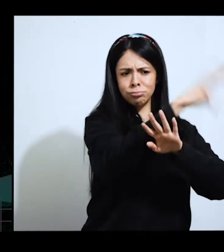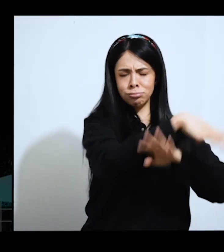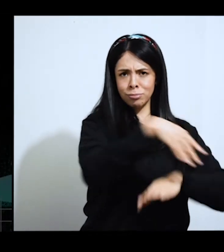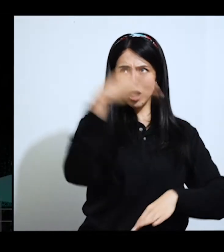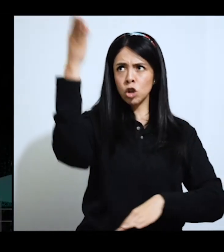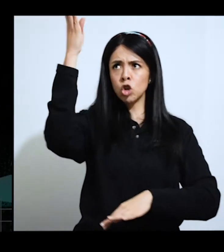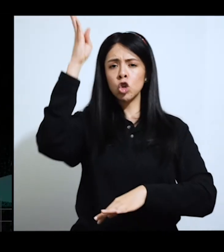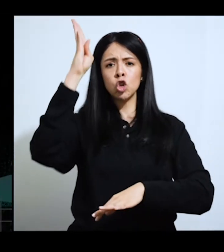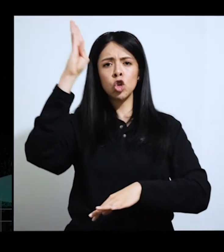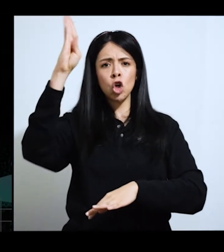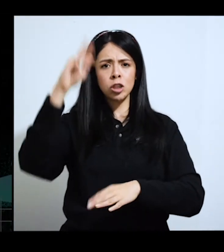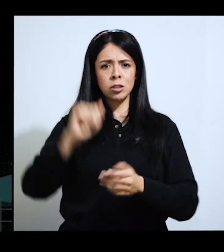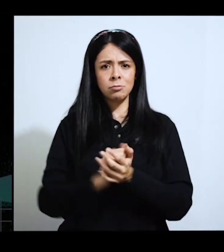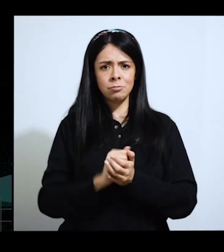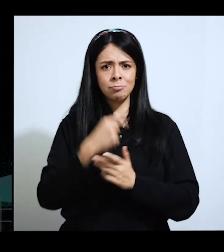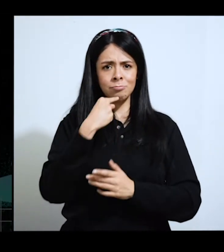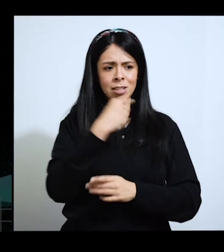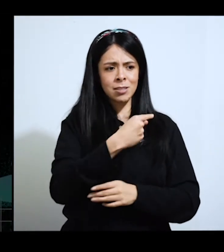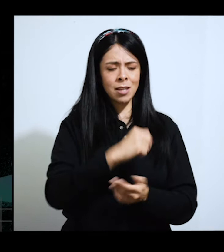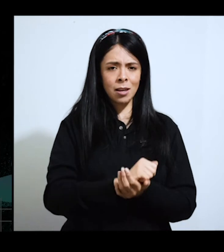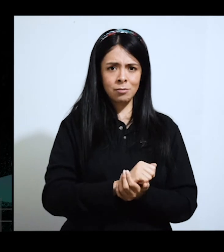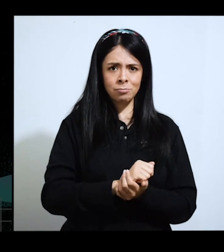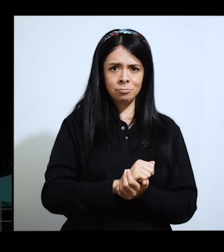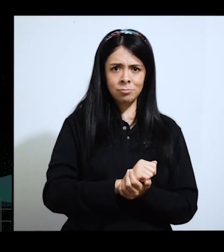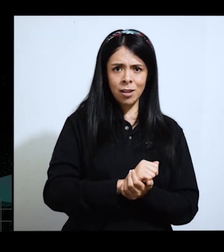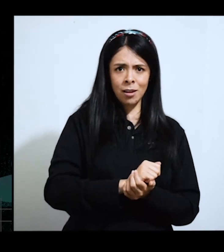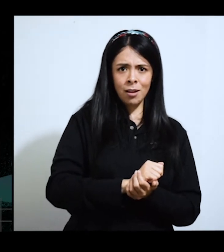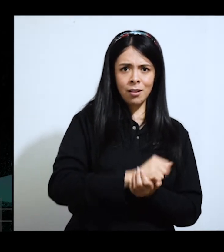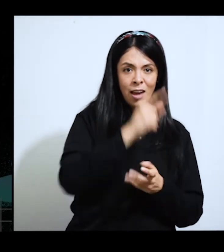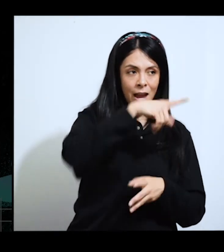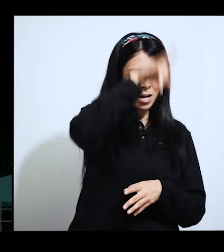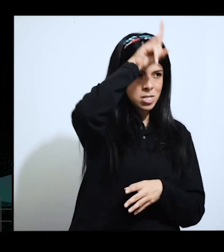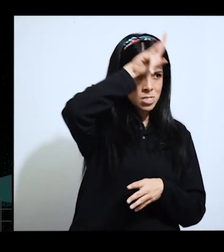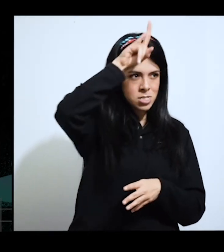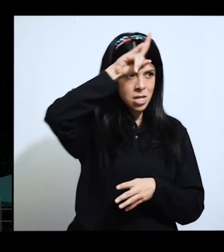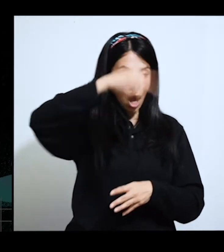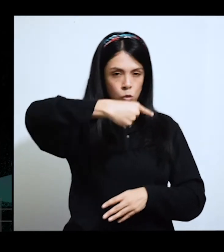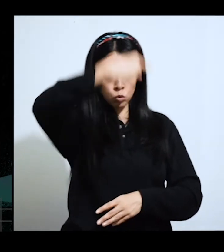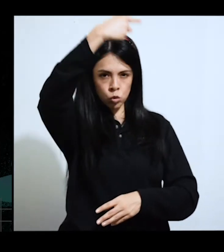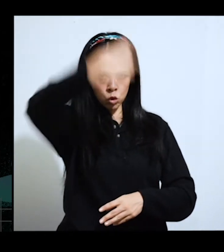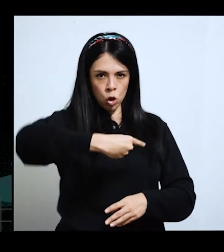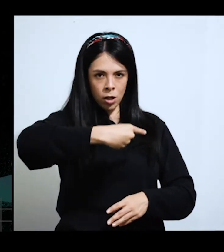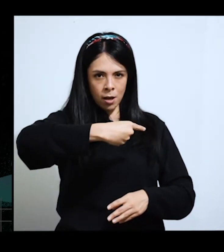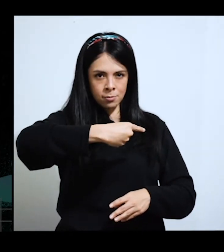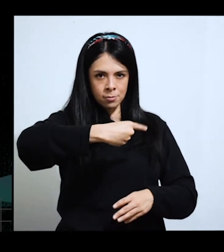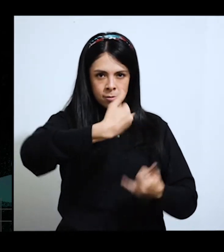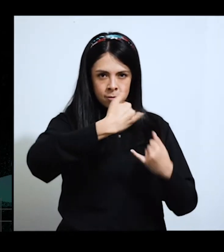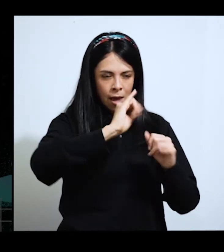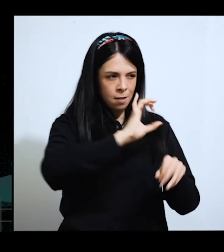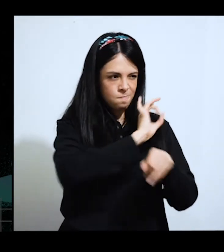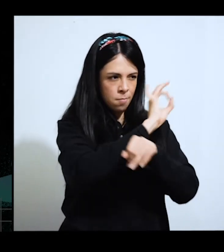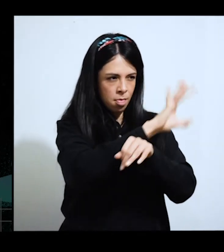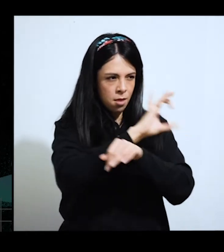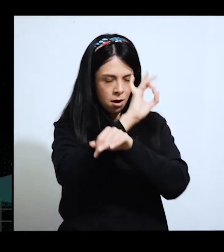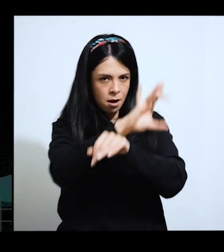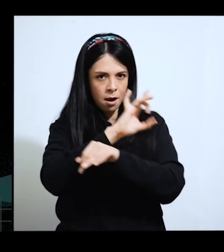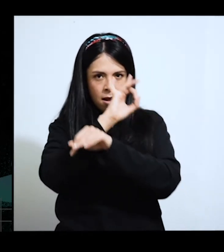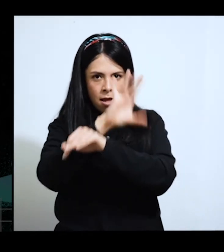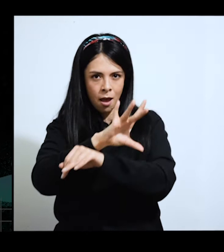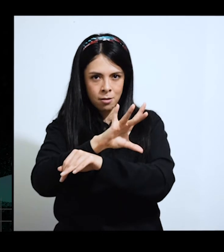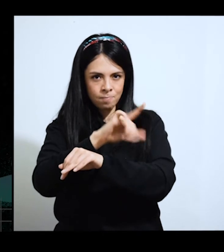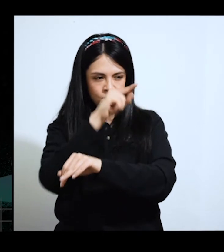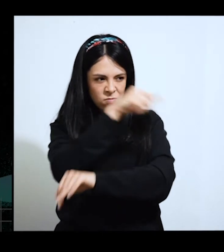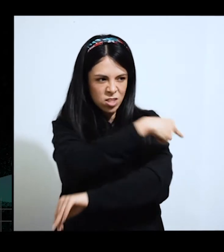los gobernantes y a las autoridades espirituales y los avergonzó